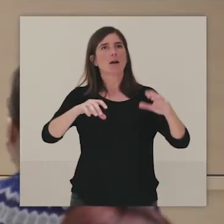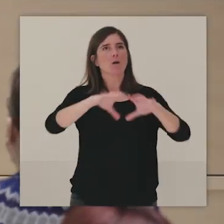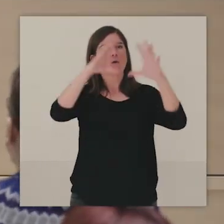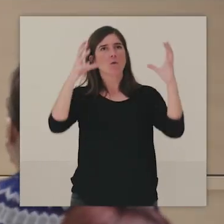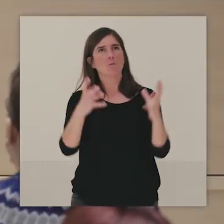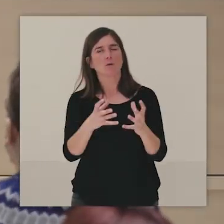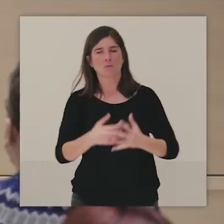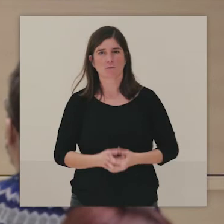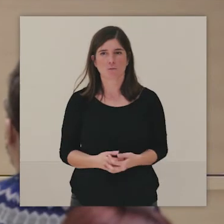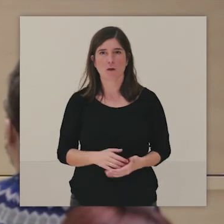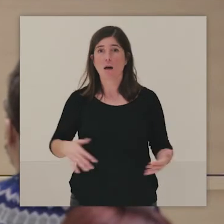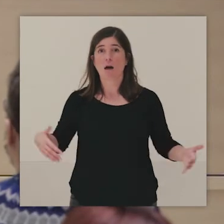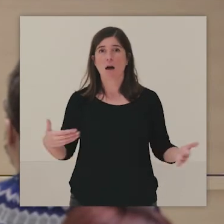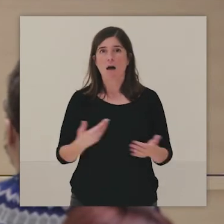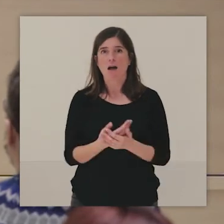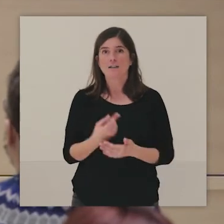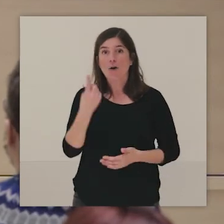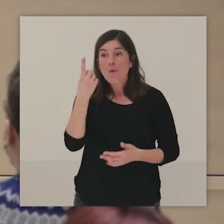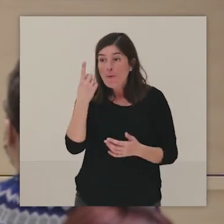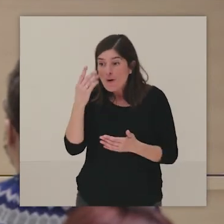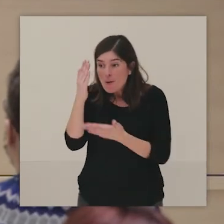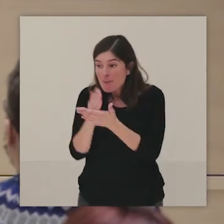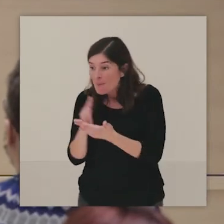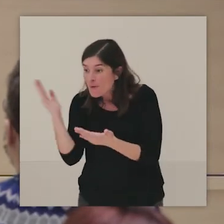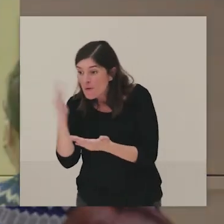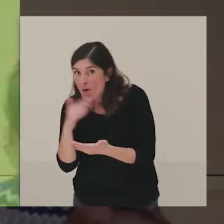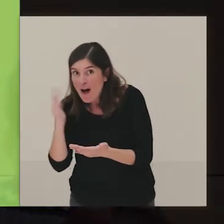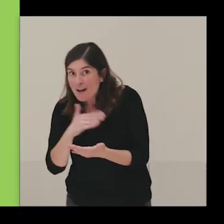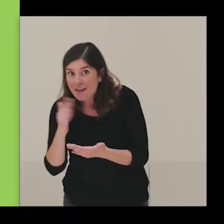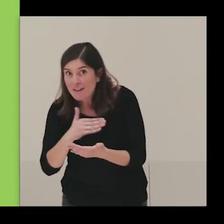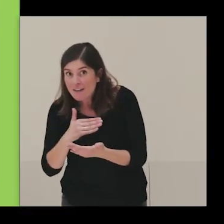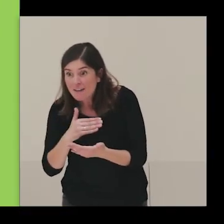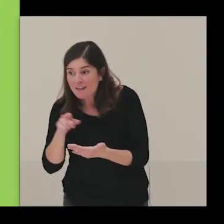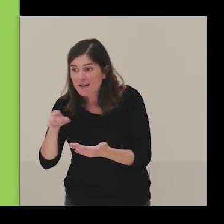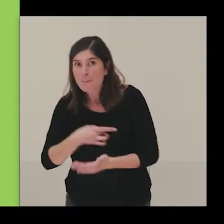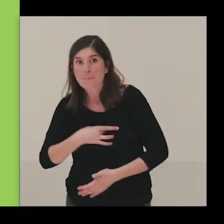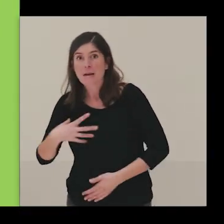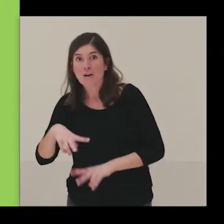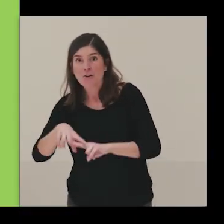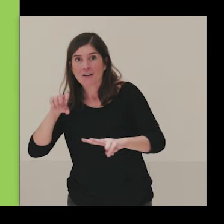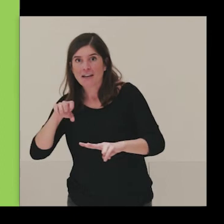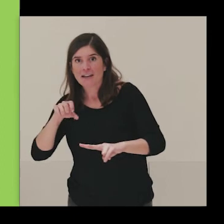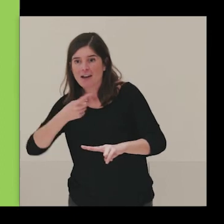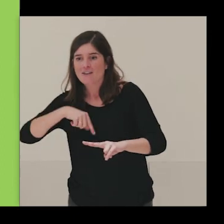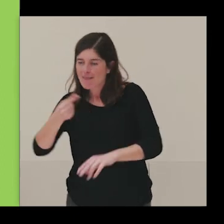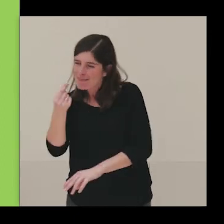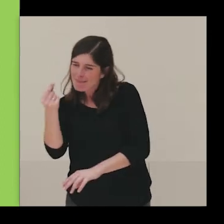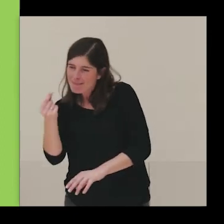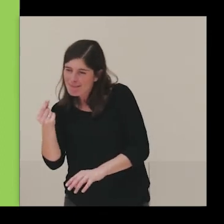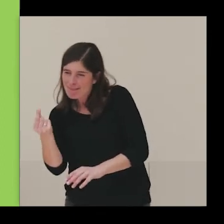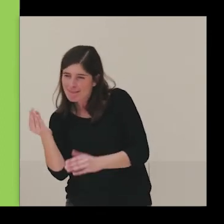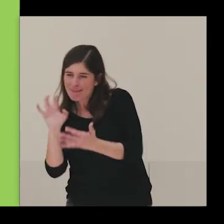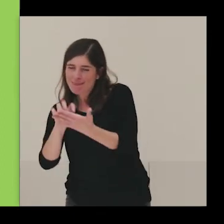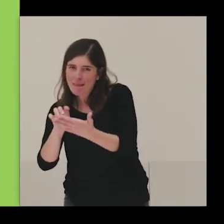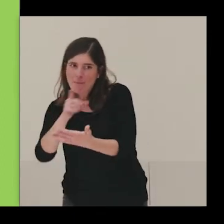fíjense, que hemos hecho hasta la parte que falta, que no está en color, que está en blanco y negro, para que se tenga